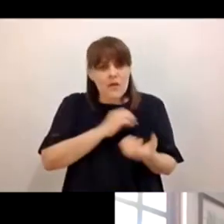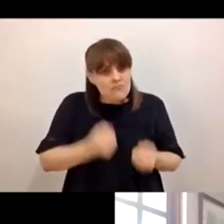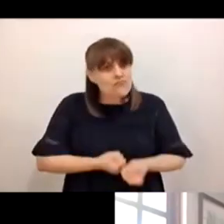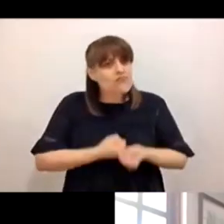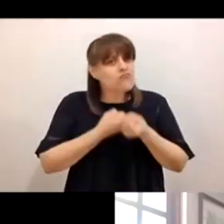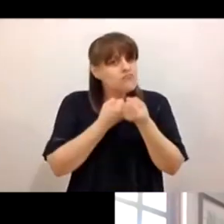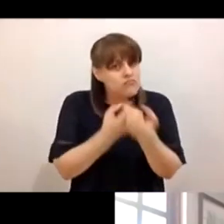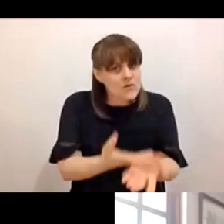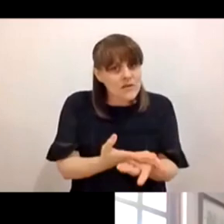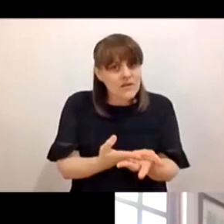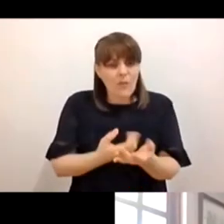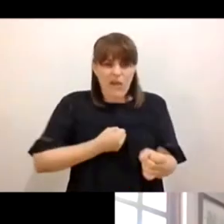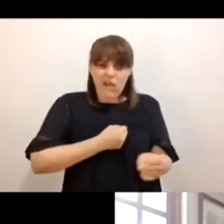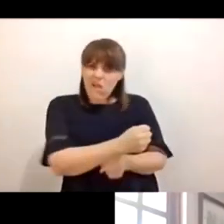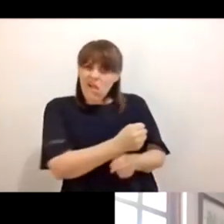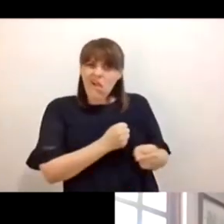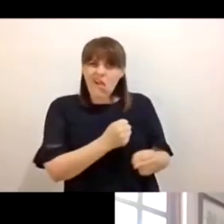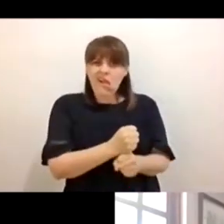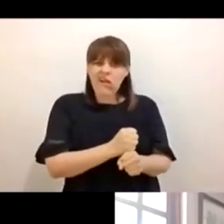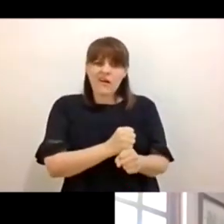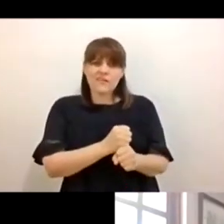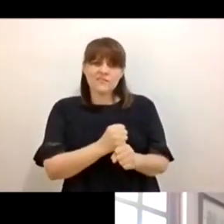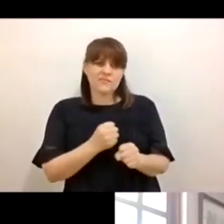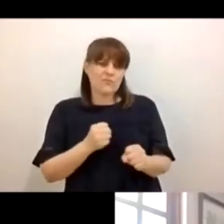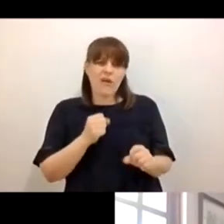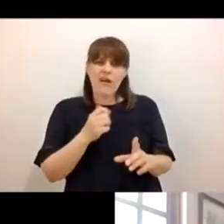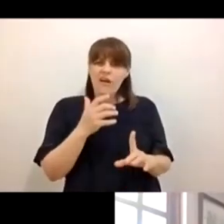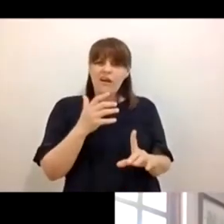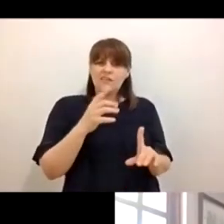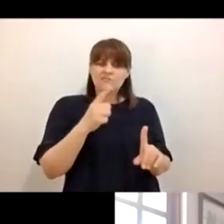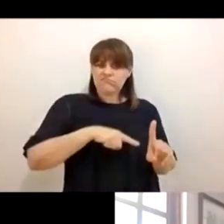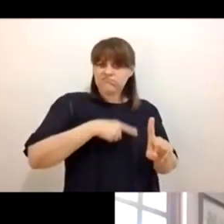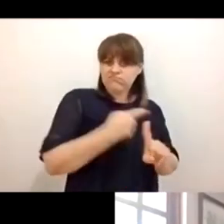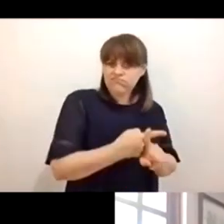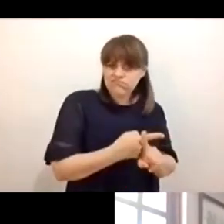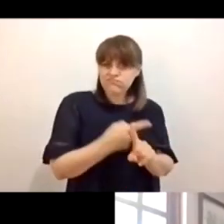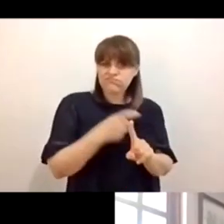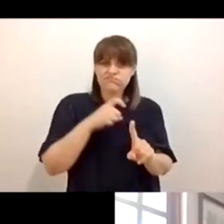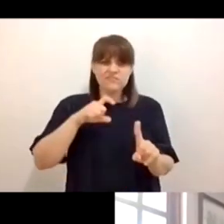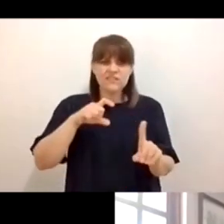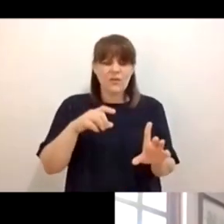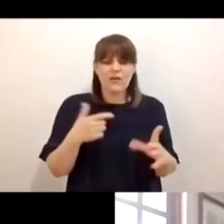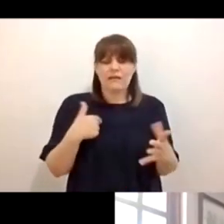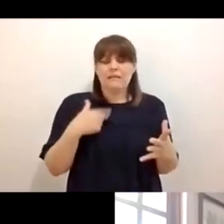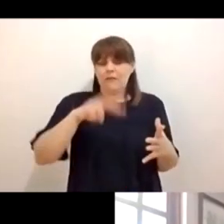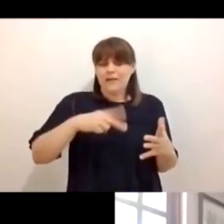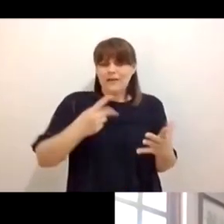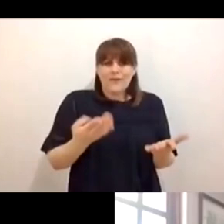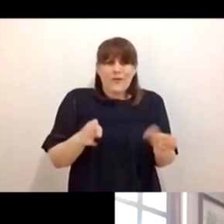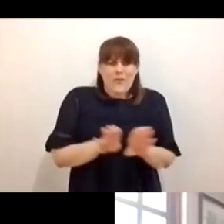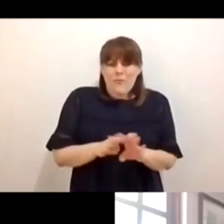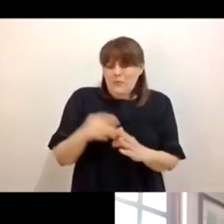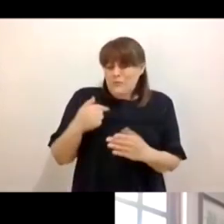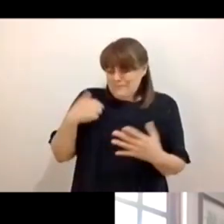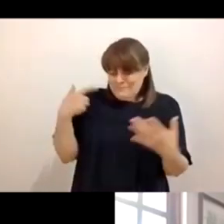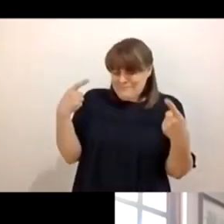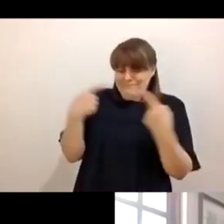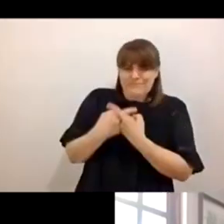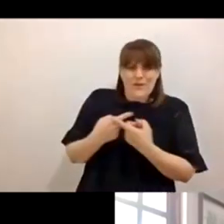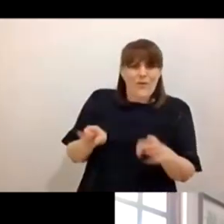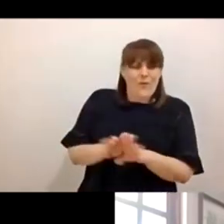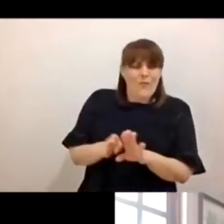no reciban maltrato ni abusos de ningún tipo ni abusos sexuales que eso no me entra en la cabeza que eso pasa dentro de las casas con las familias